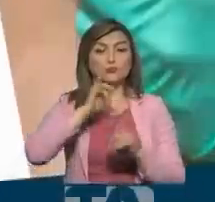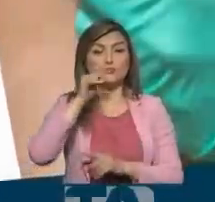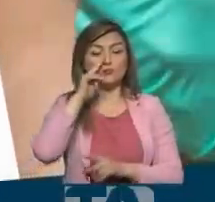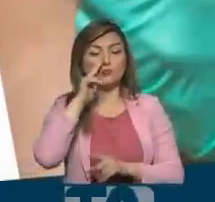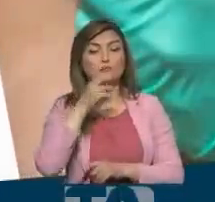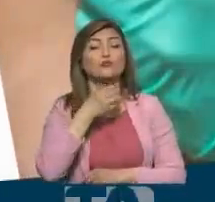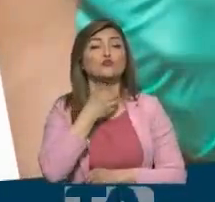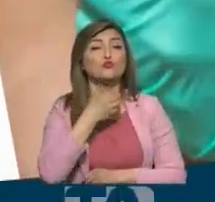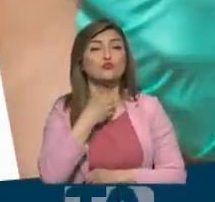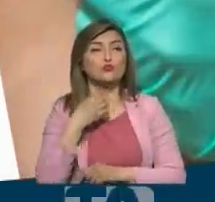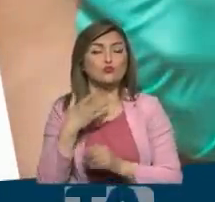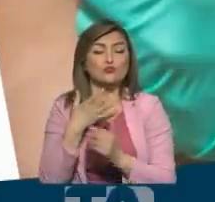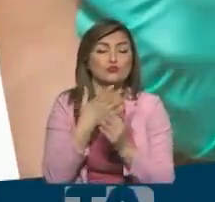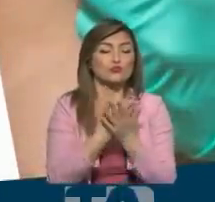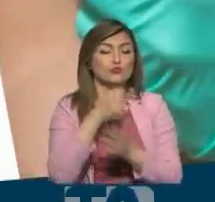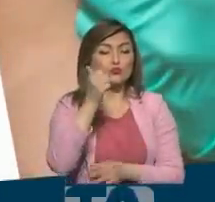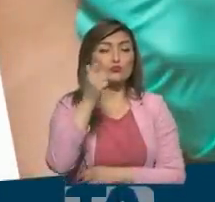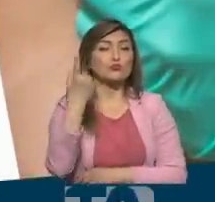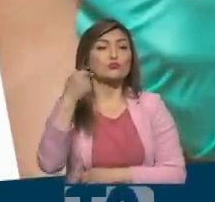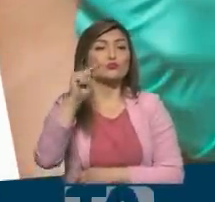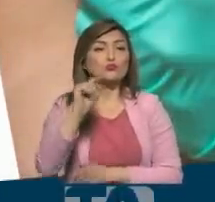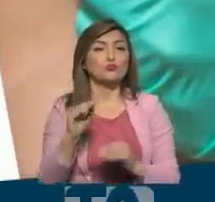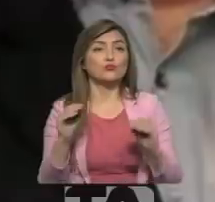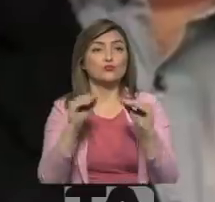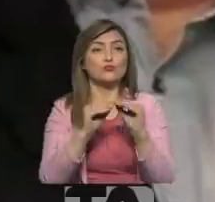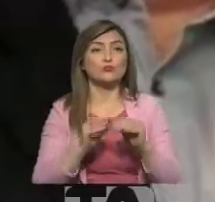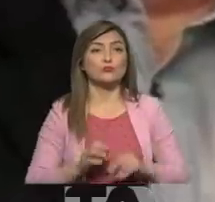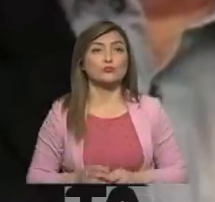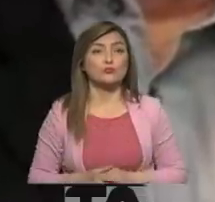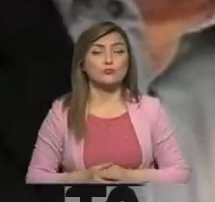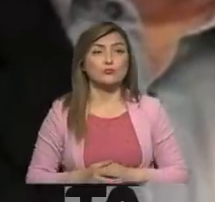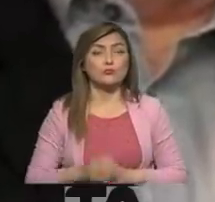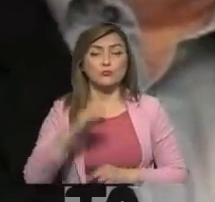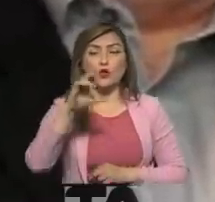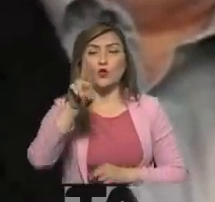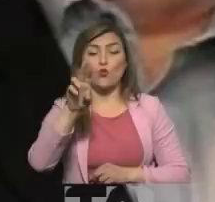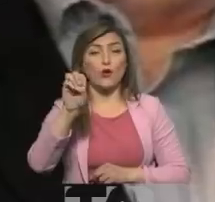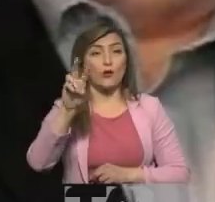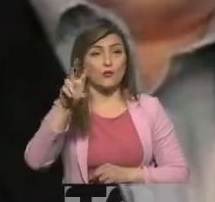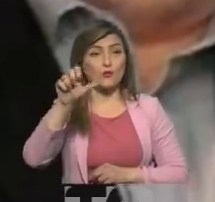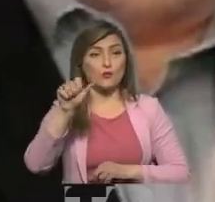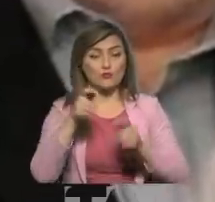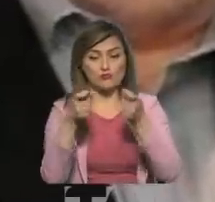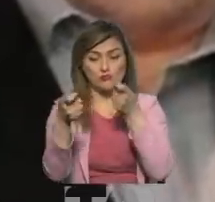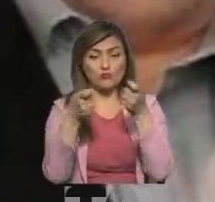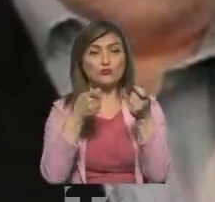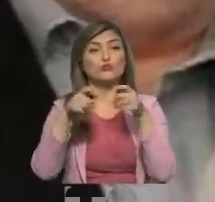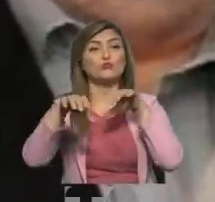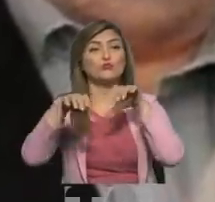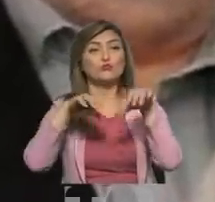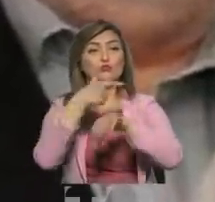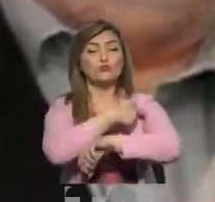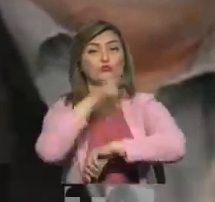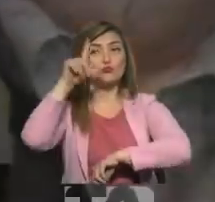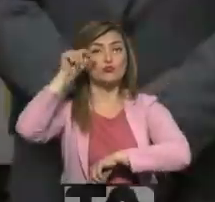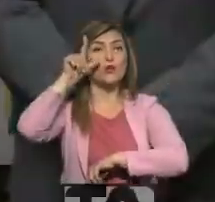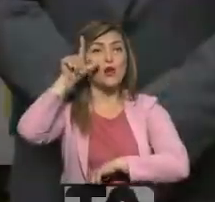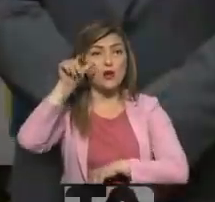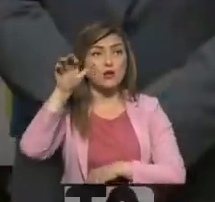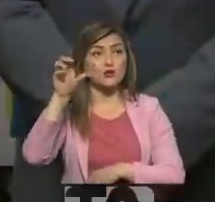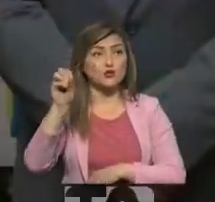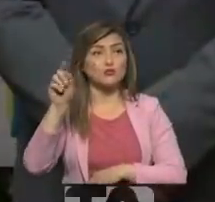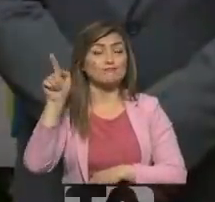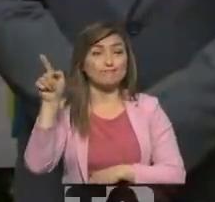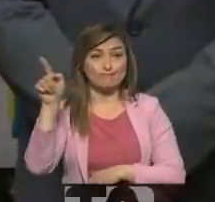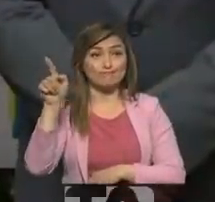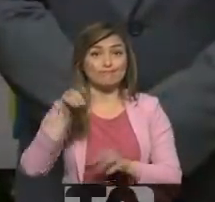agosto llegarán 10 millones de vacunas más. Carlos Cueva, quien dirige la unidad coordinadora de vacunación del gobierno de Lasso,